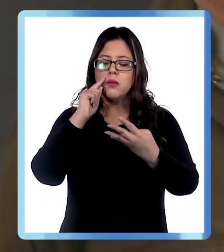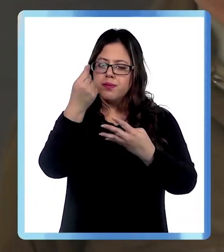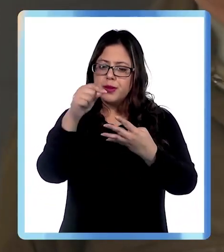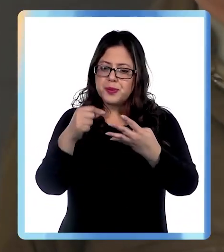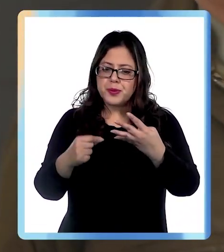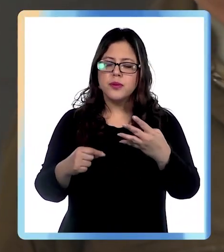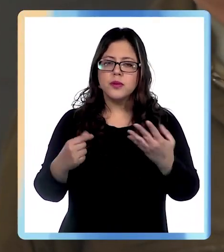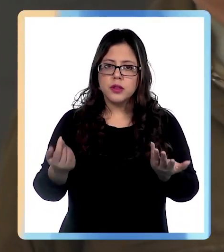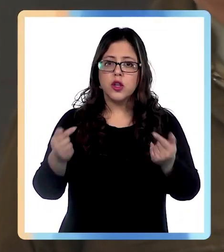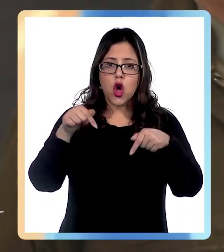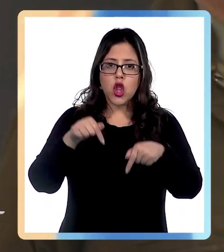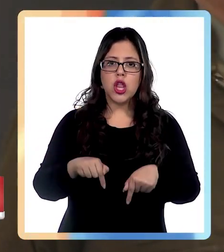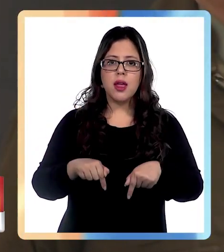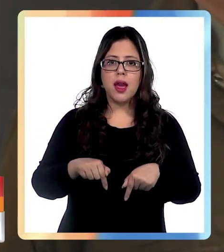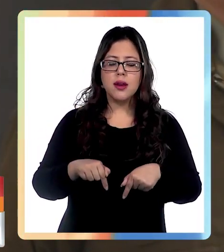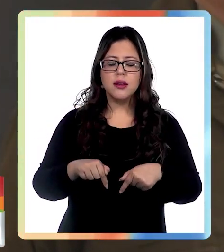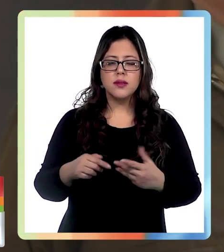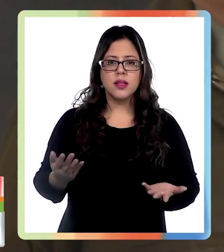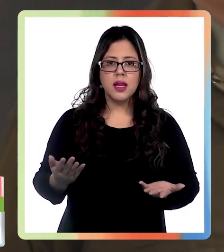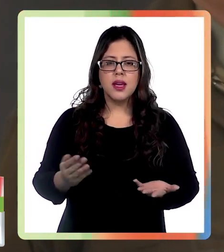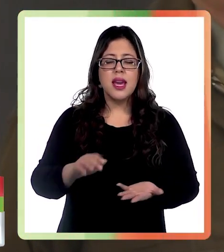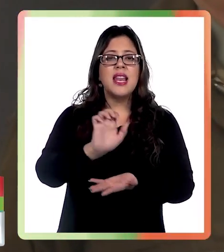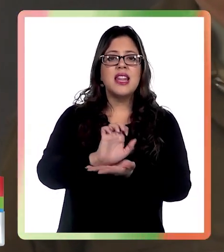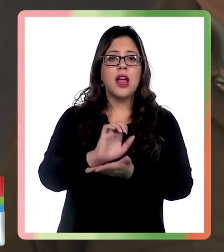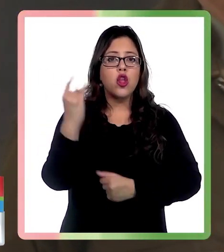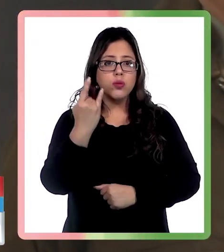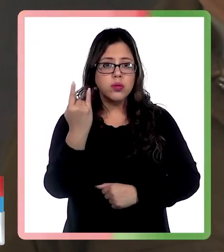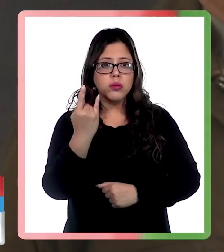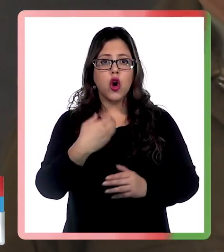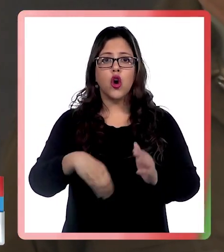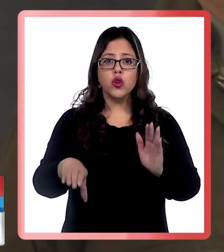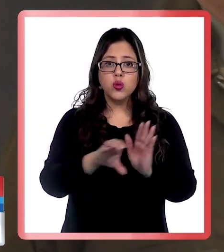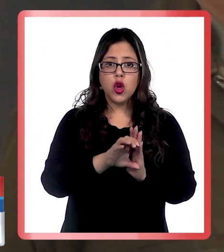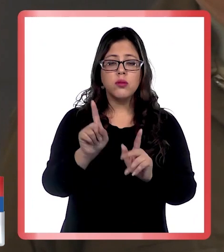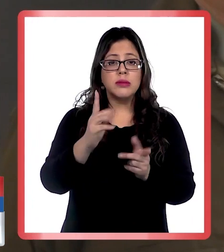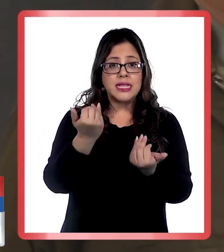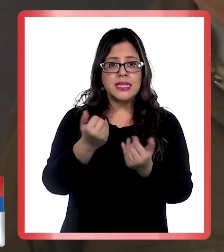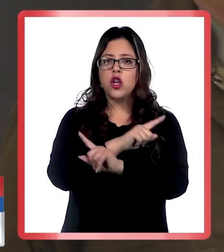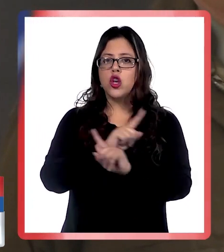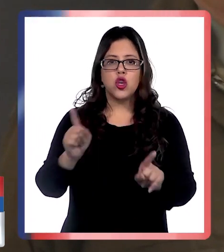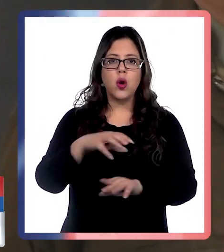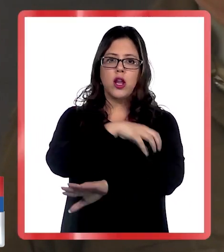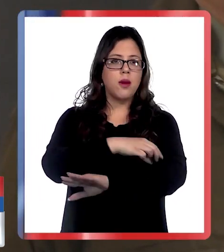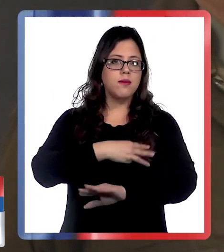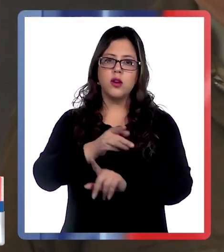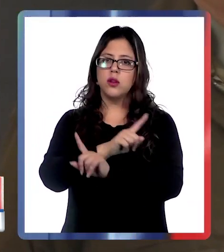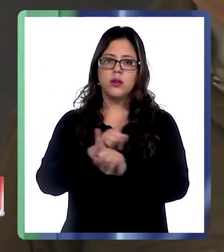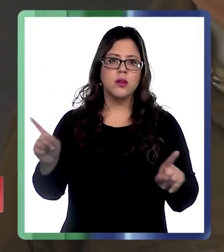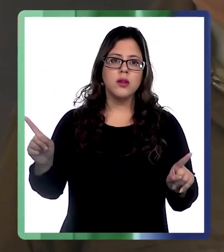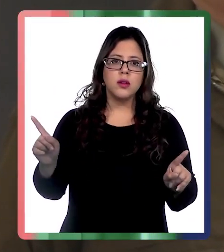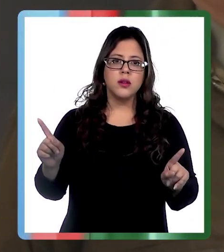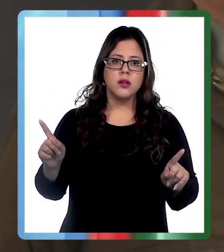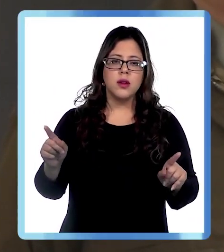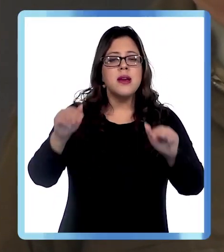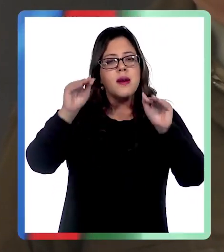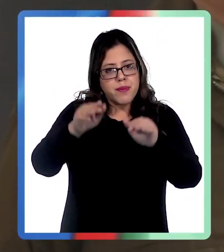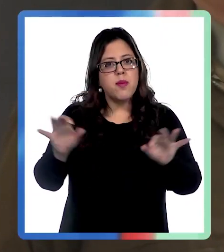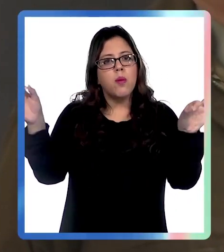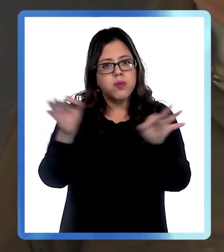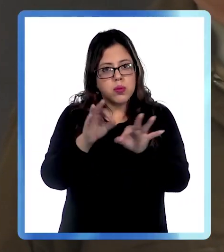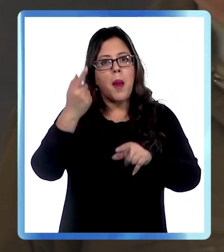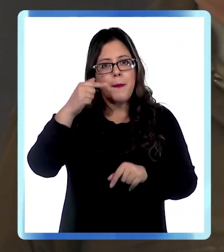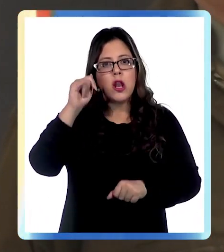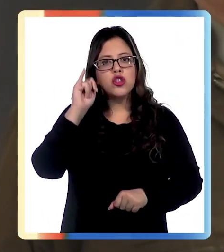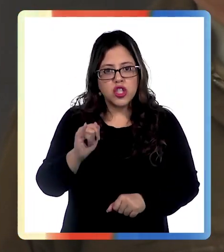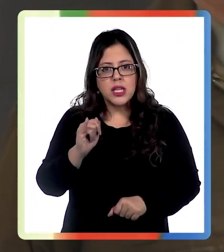al respecto nuestra evaluación hoy día es que el estado de excepción constitucional no es necesario en la región metropolitana como se ha planteado